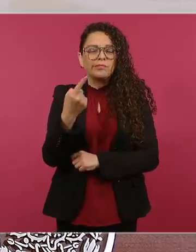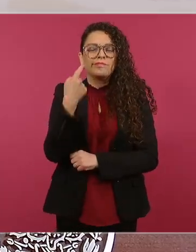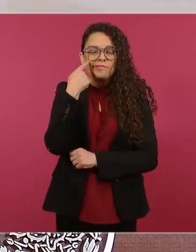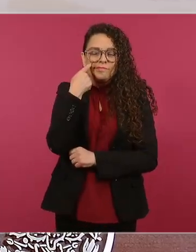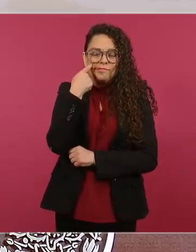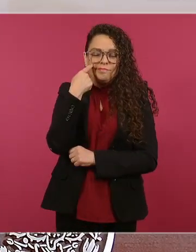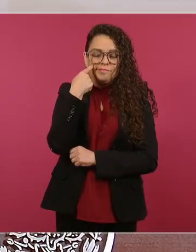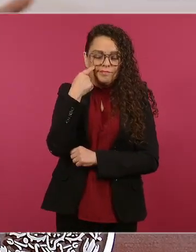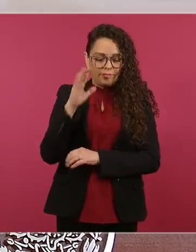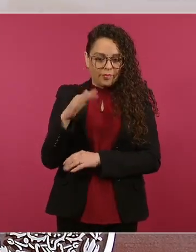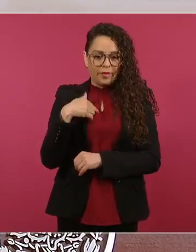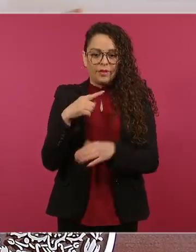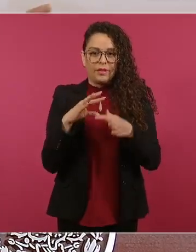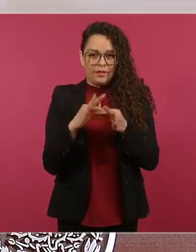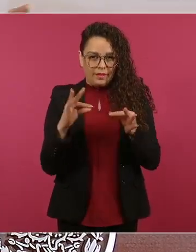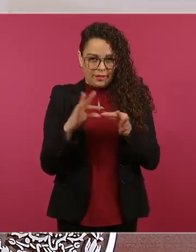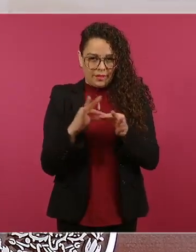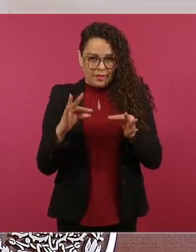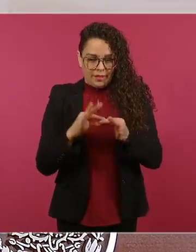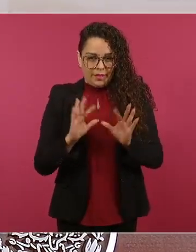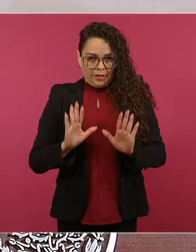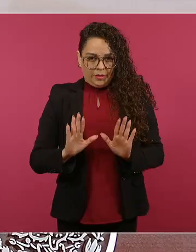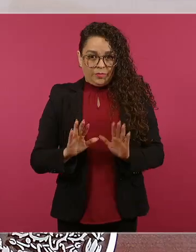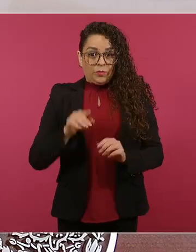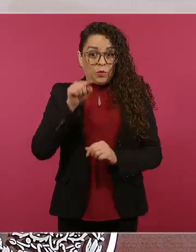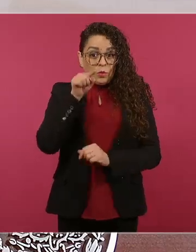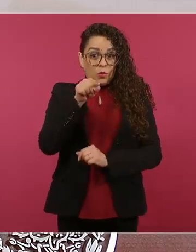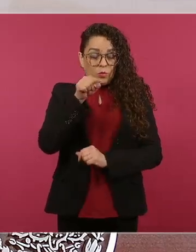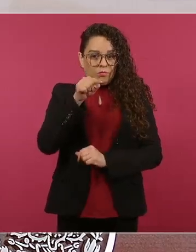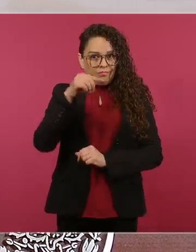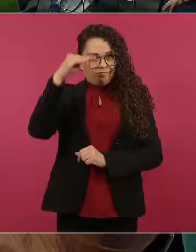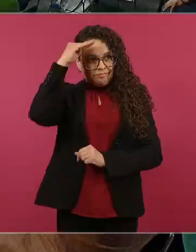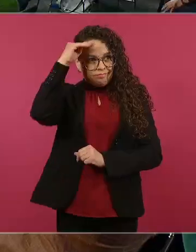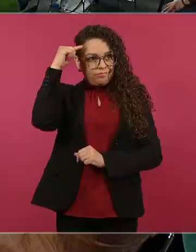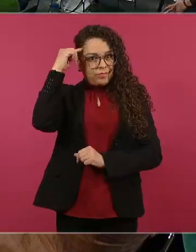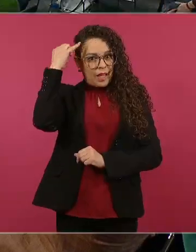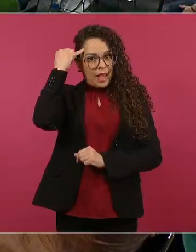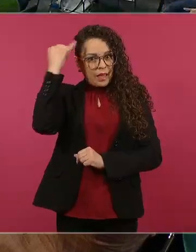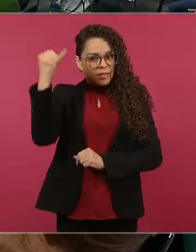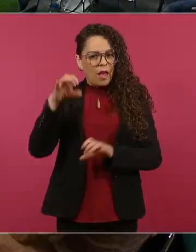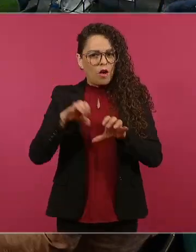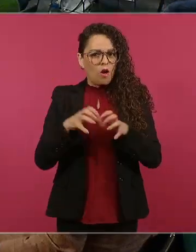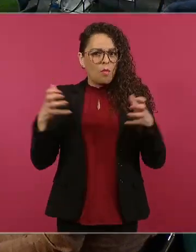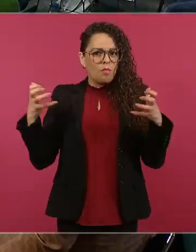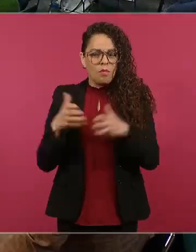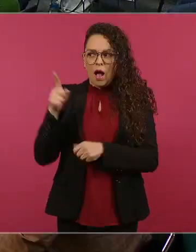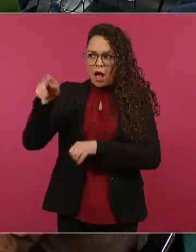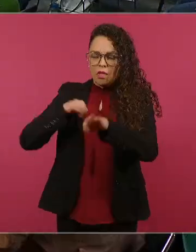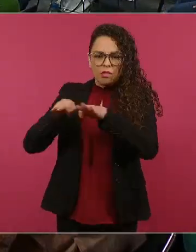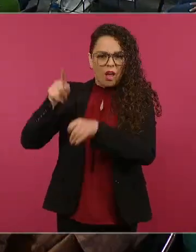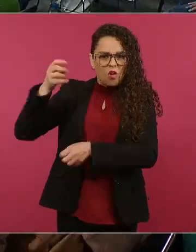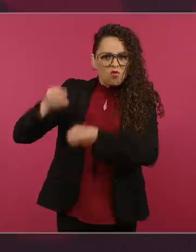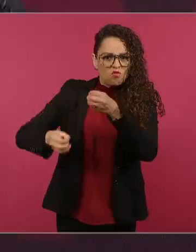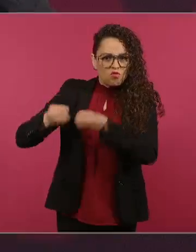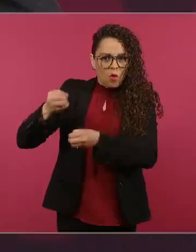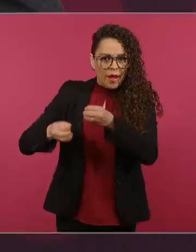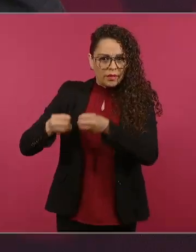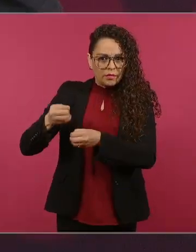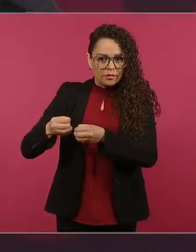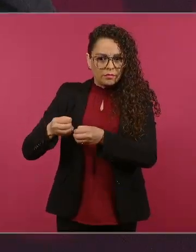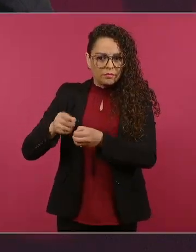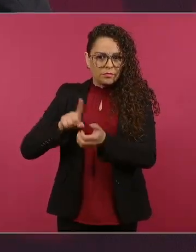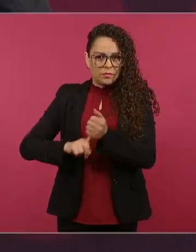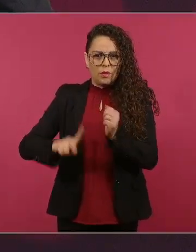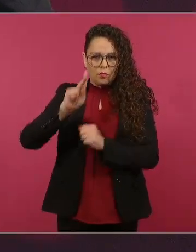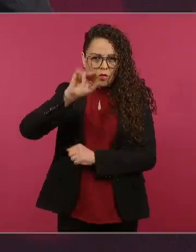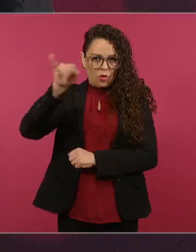nada más para tener una idea de cómo actúan los jueces y el Poder Judicial, no todos,